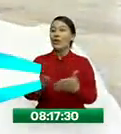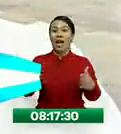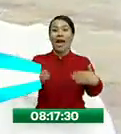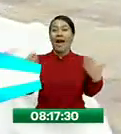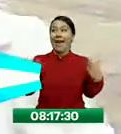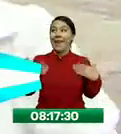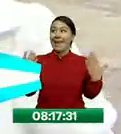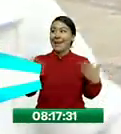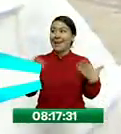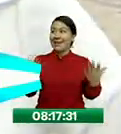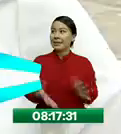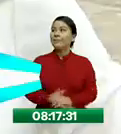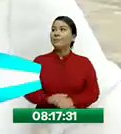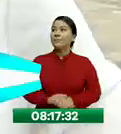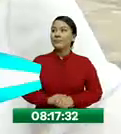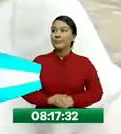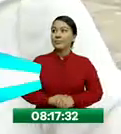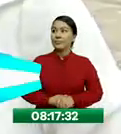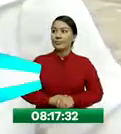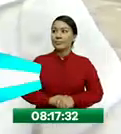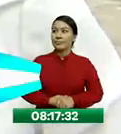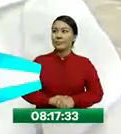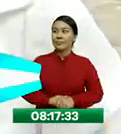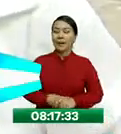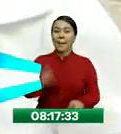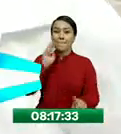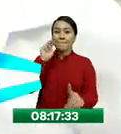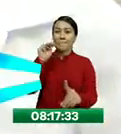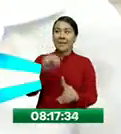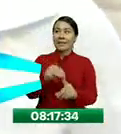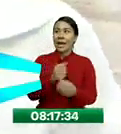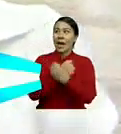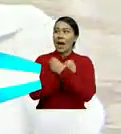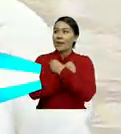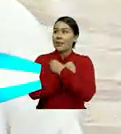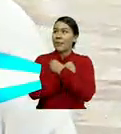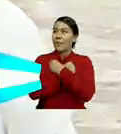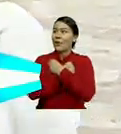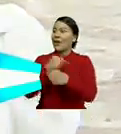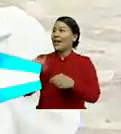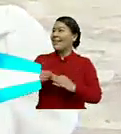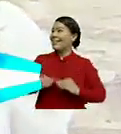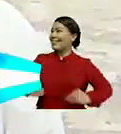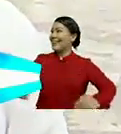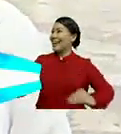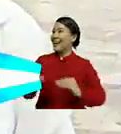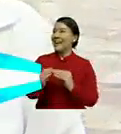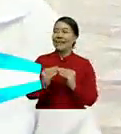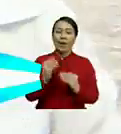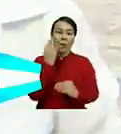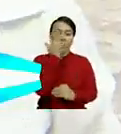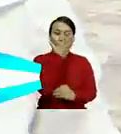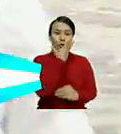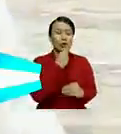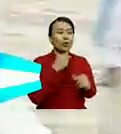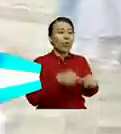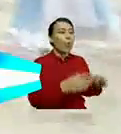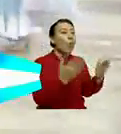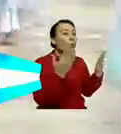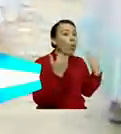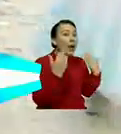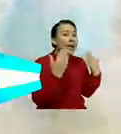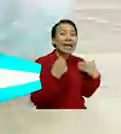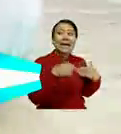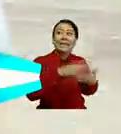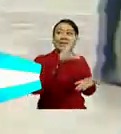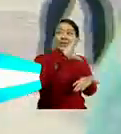alegría, dando un mensaje de amor, de orgullo por esta tierra, diciéndoles que Guayaquil es la ciudad que